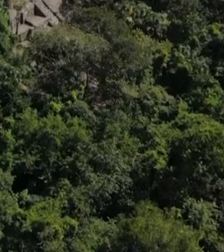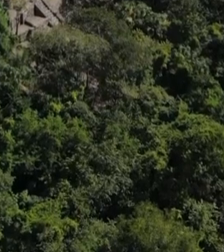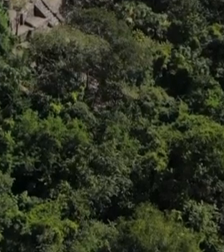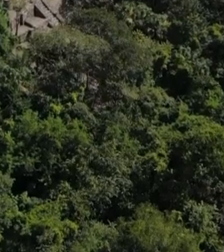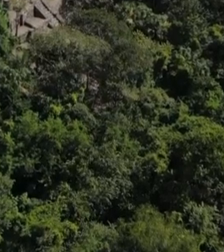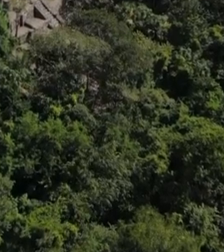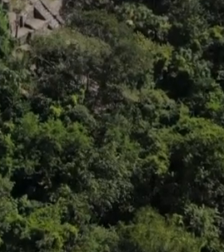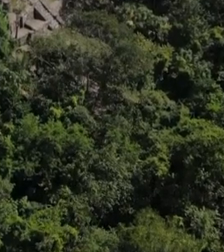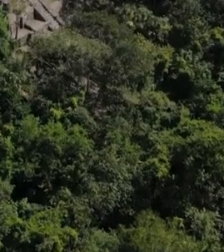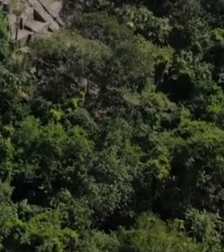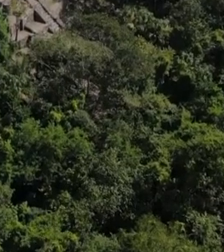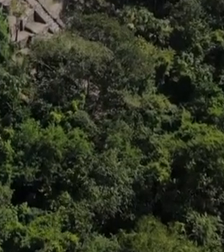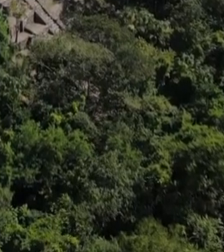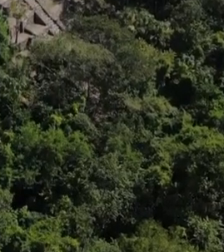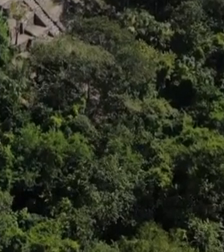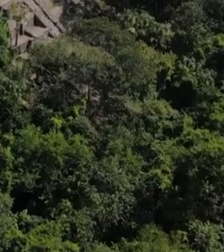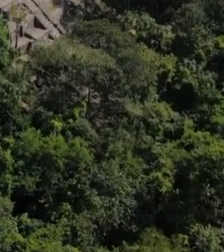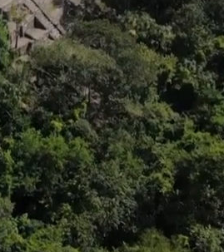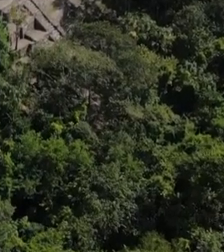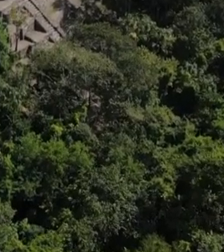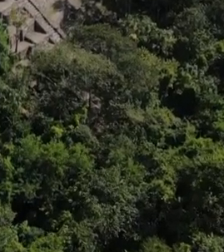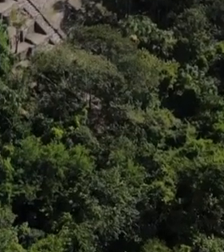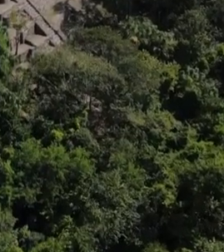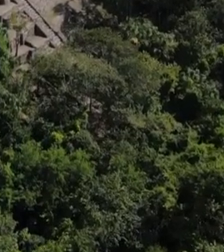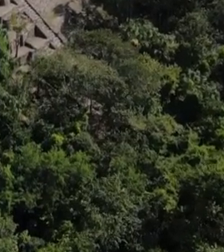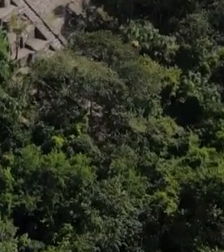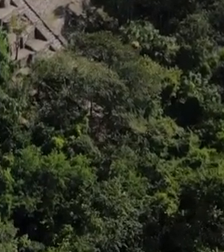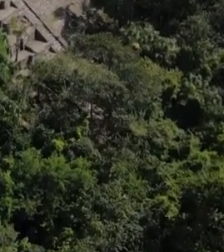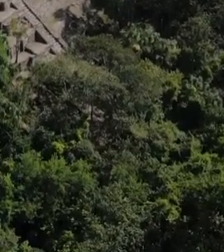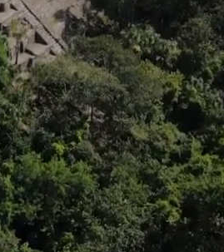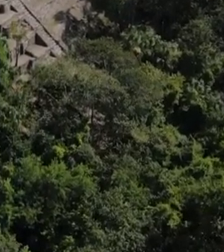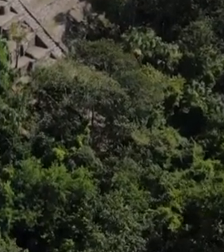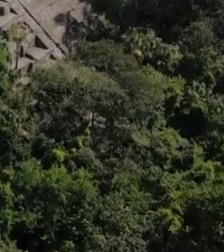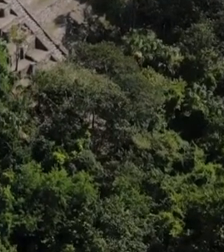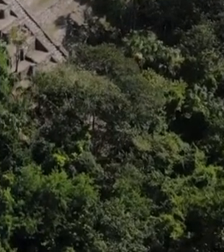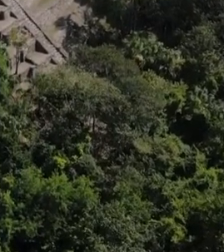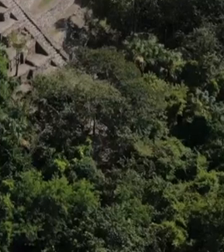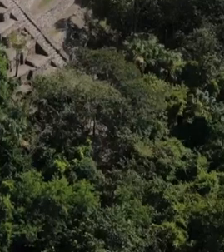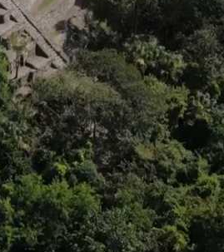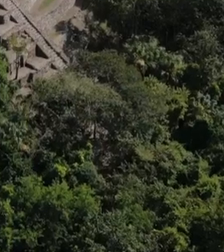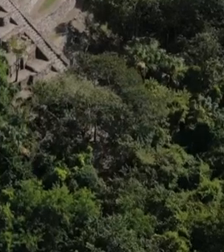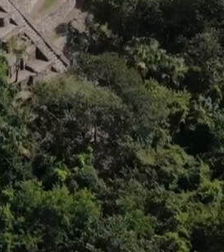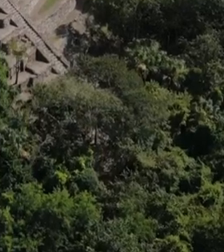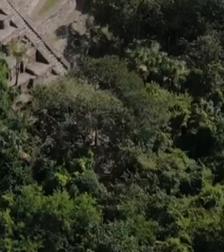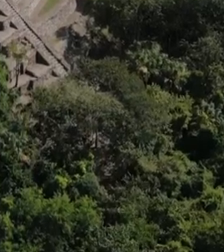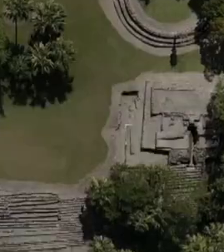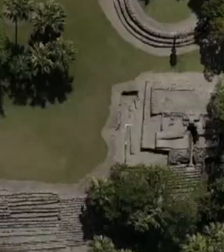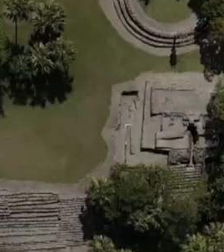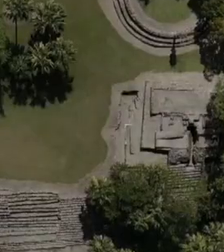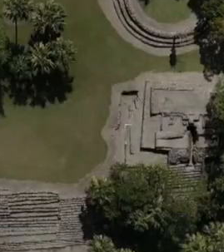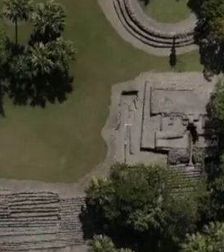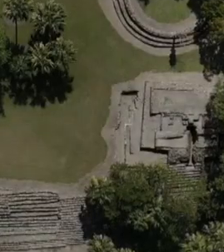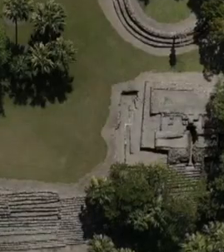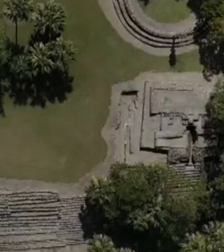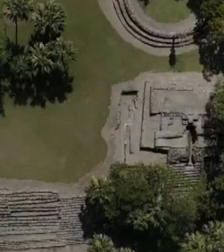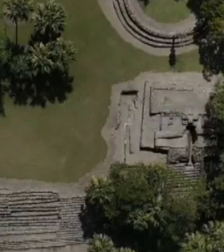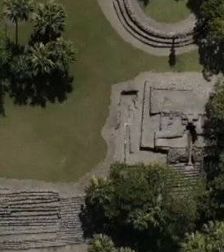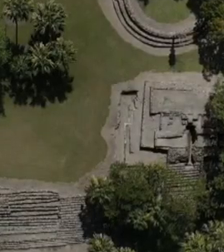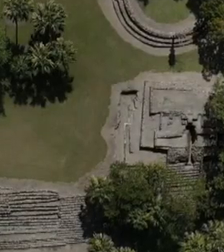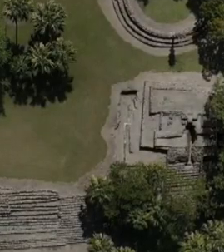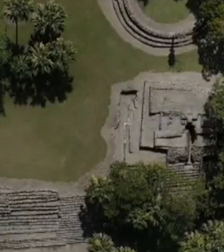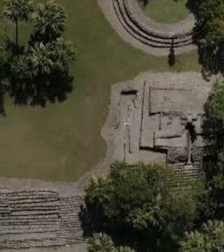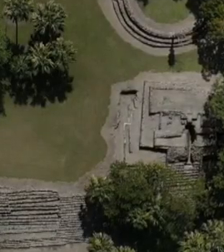de Campeche. El tramo 1, como ustedes ven, es el único tramo que atraviesa por tres estados de la